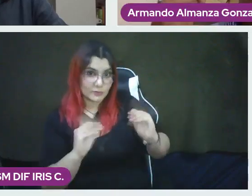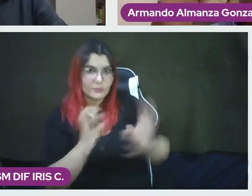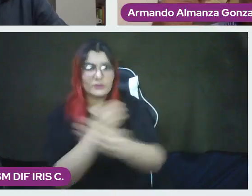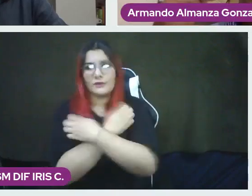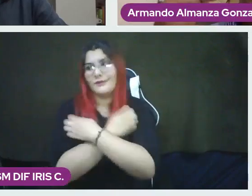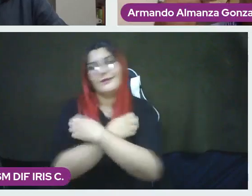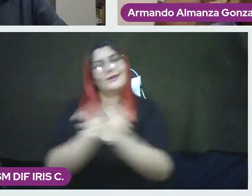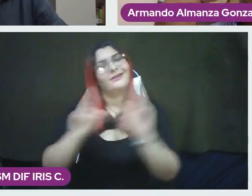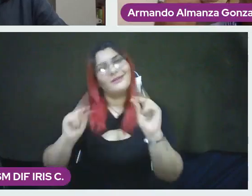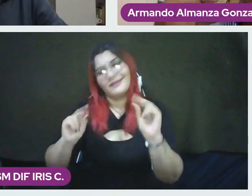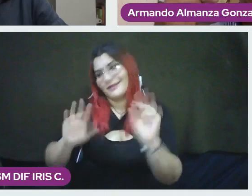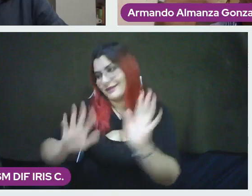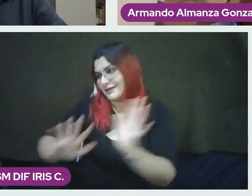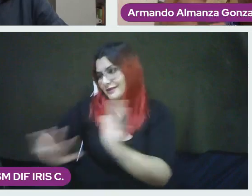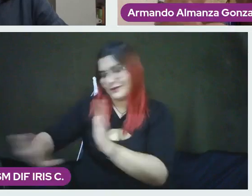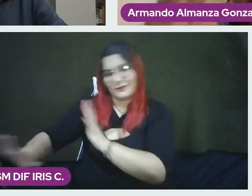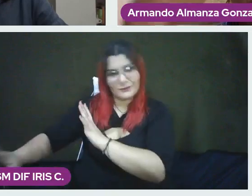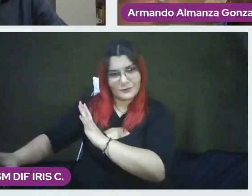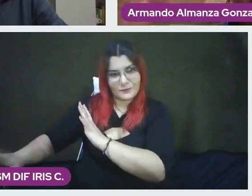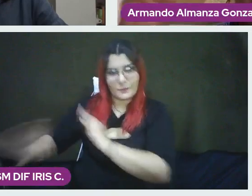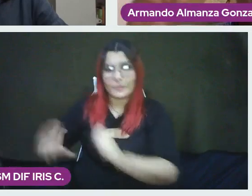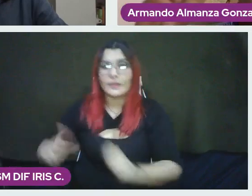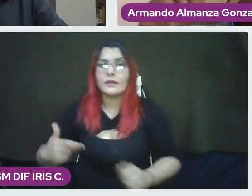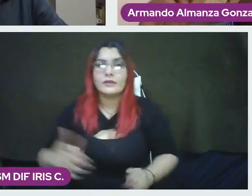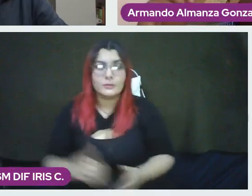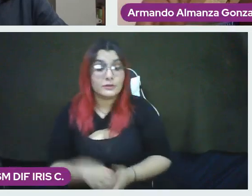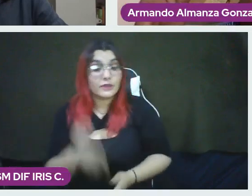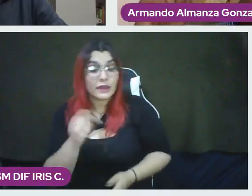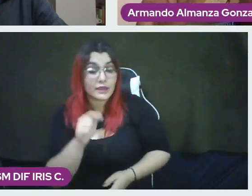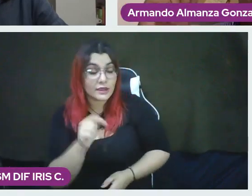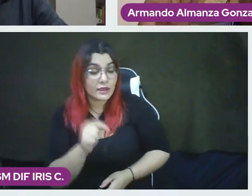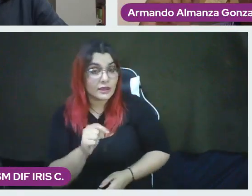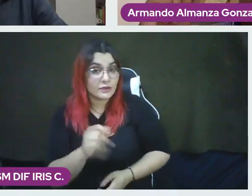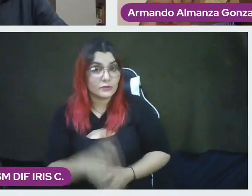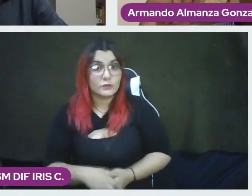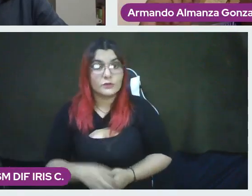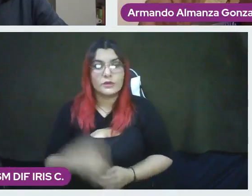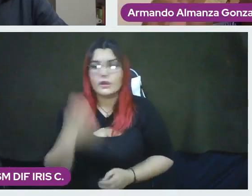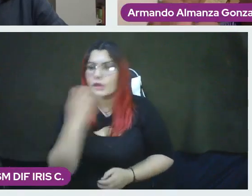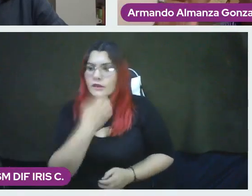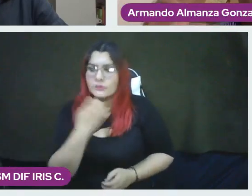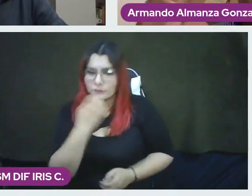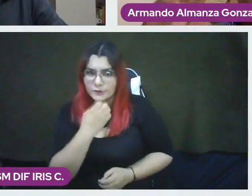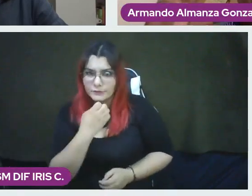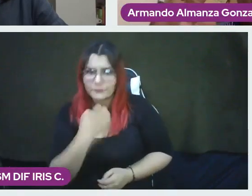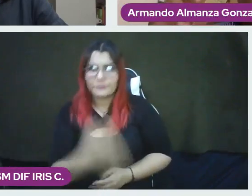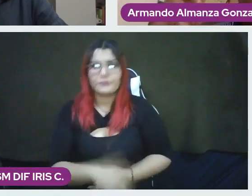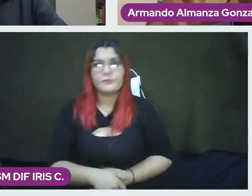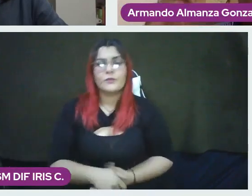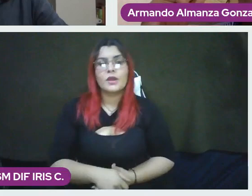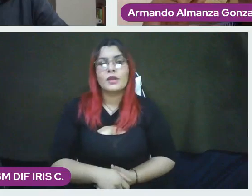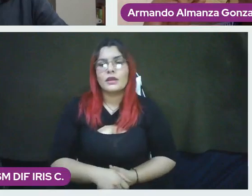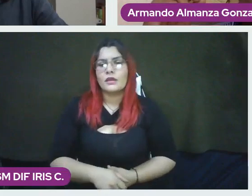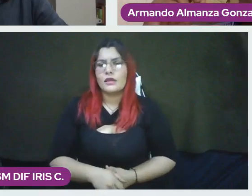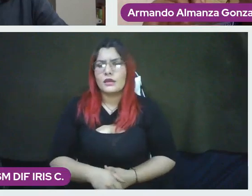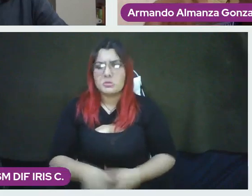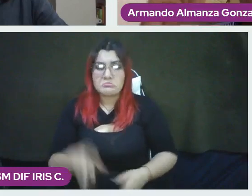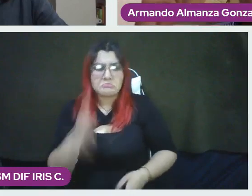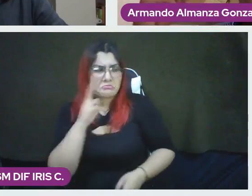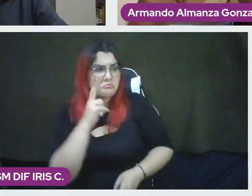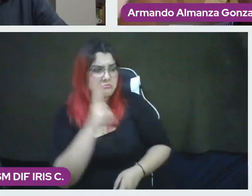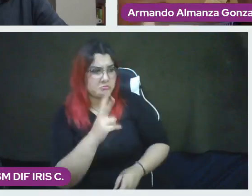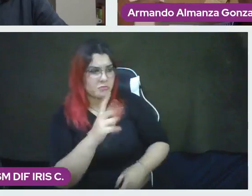a Chiapas, en una escuela enclavada en la selva lacandona, había un letrero que me gustó mucho y